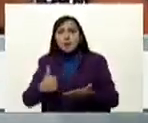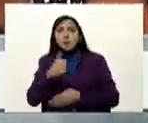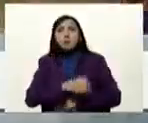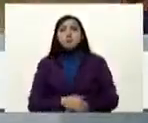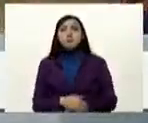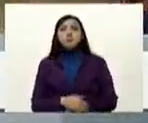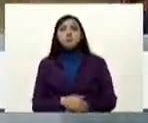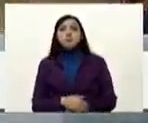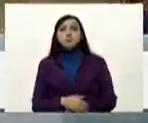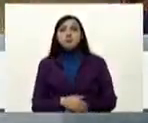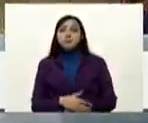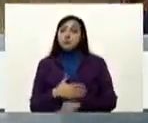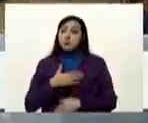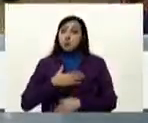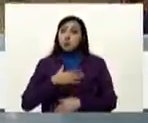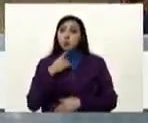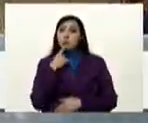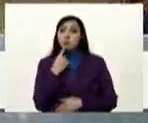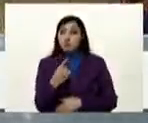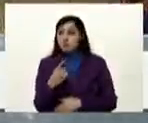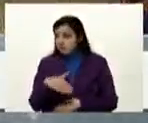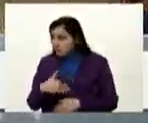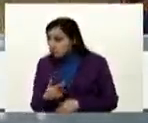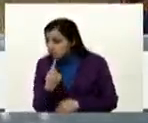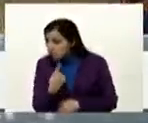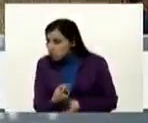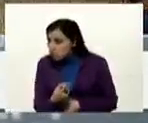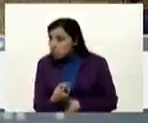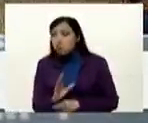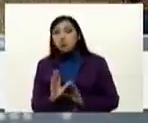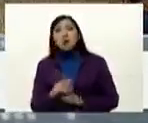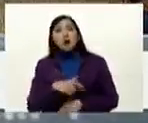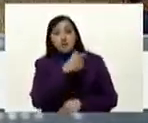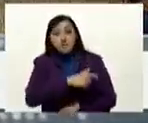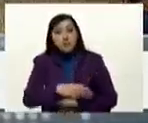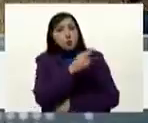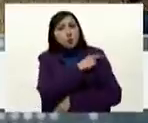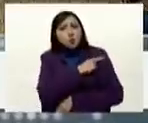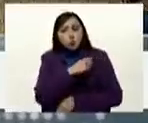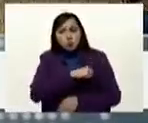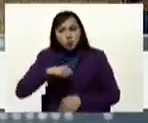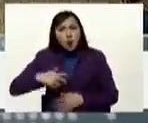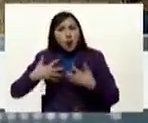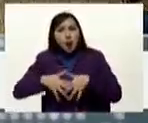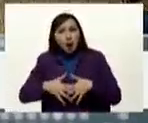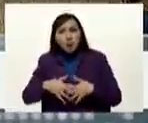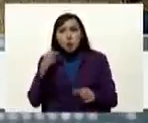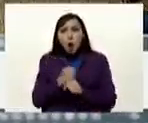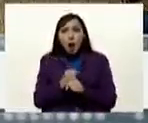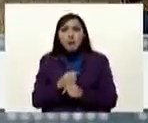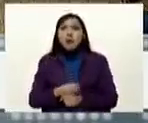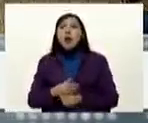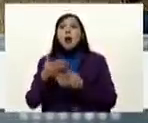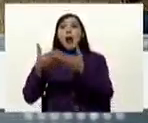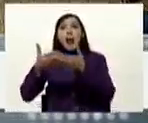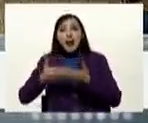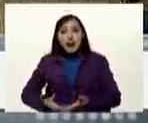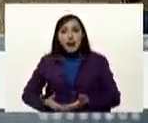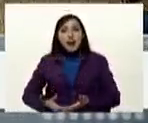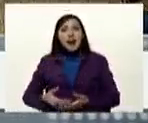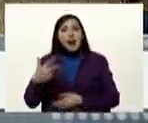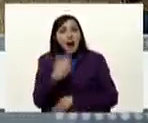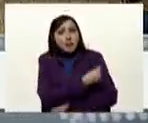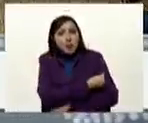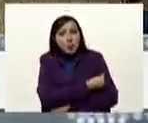Inclusive, tengo que decirlo, lo puedo decir, ¿verdad? Empresarios privados venezolanos que quisieron traer las vacunas para